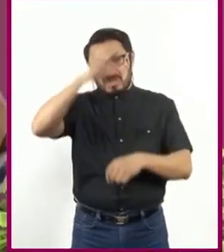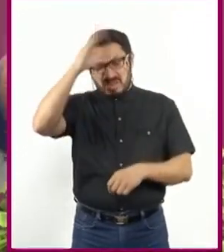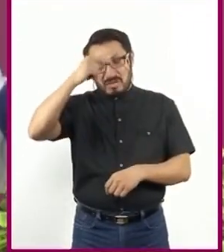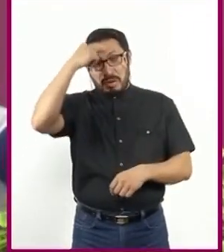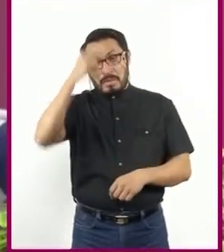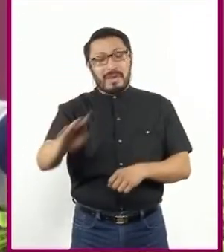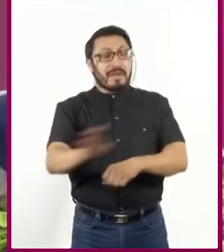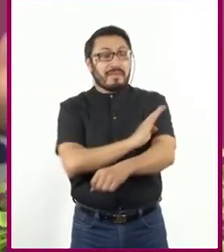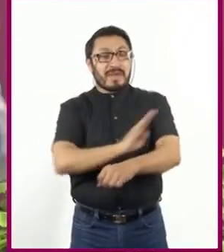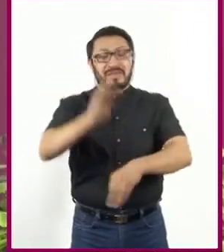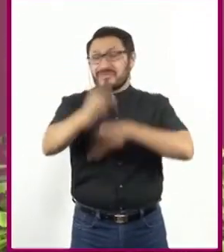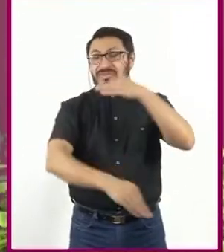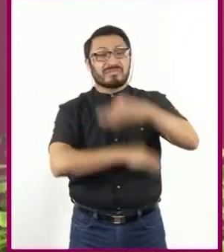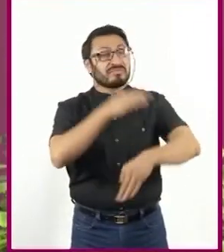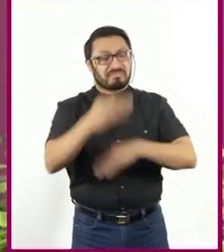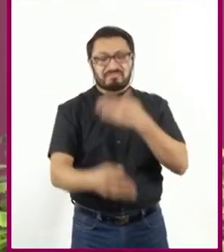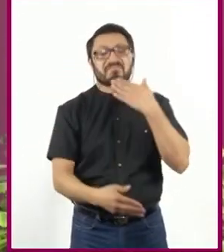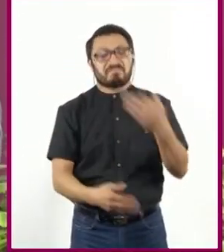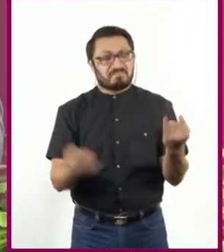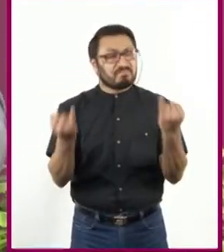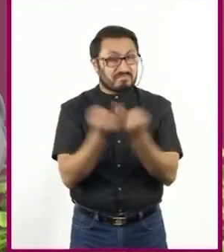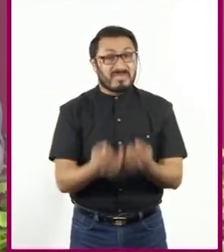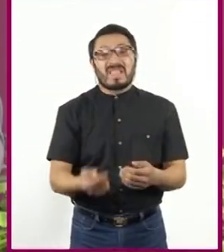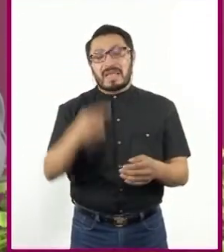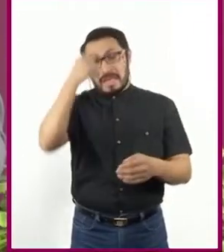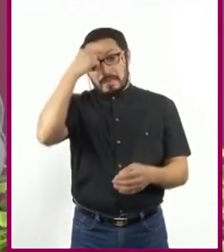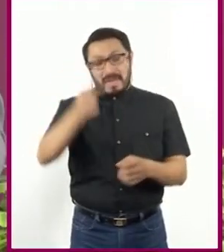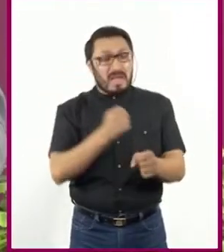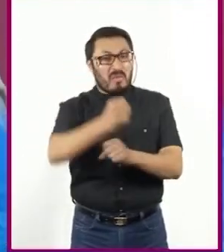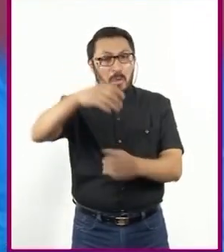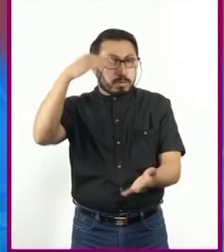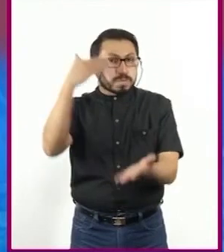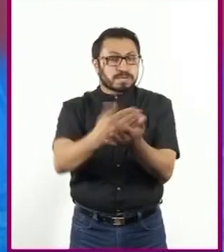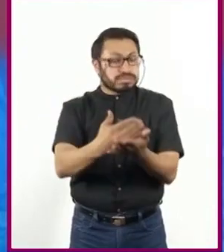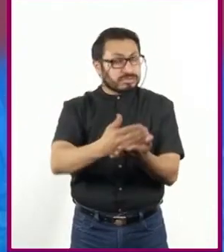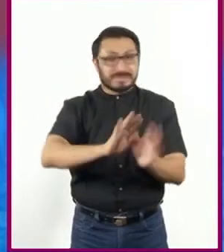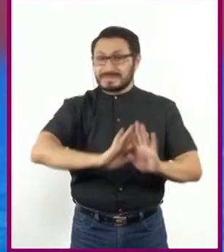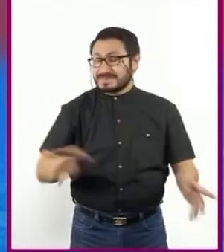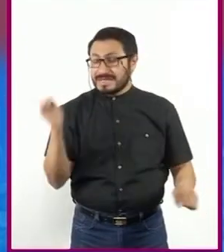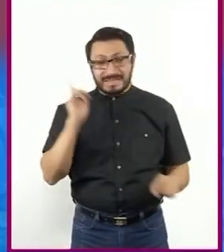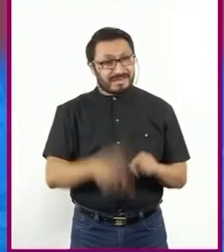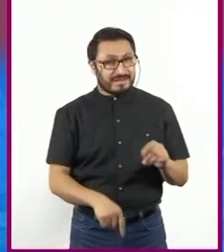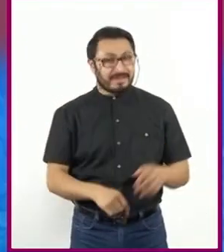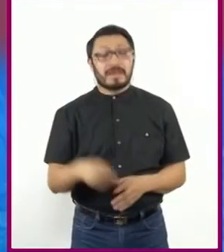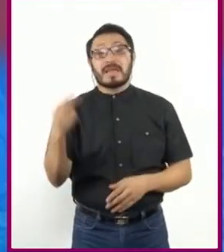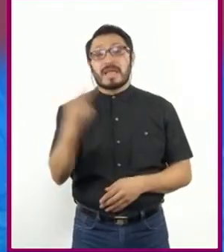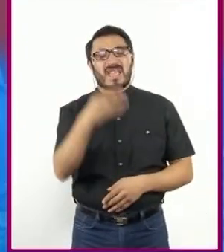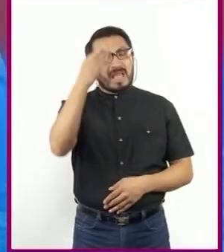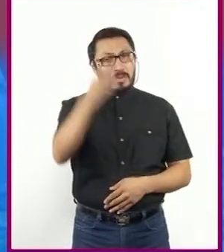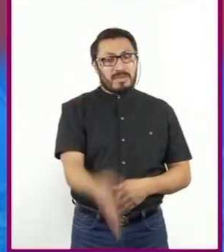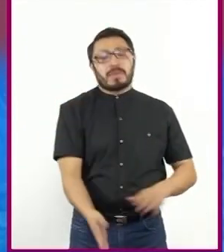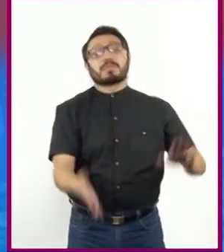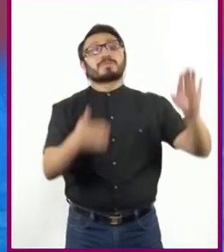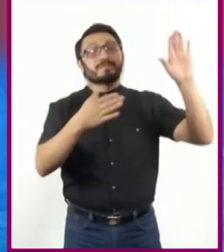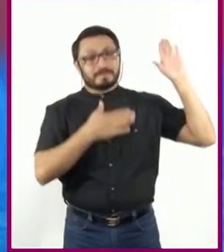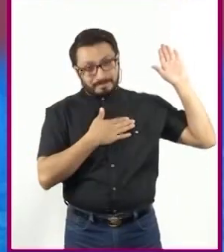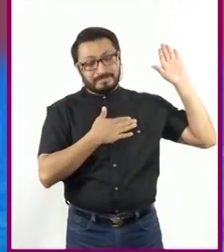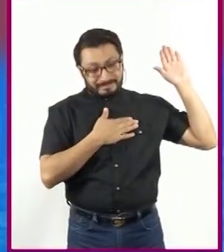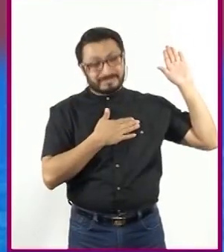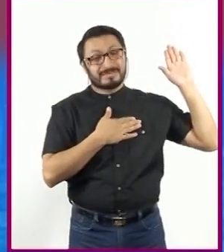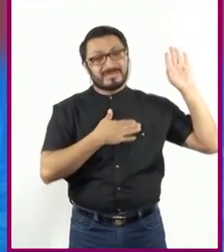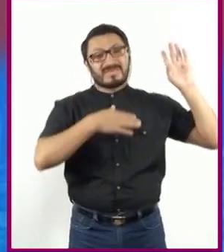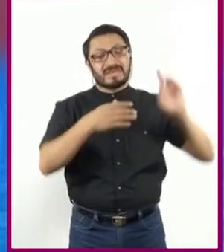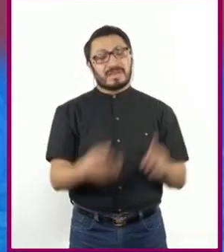a todas y todos y así poder frenar la violencia. Es necesario asumir compromisos que dirijan